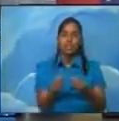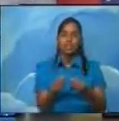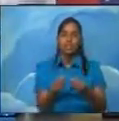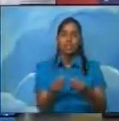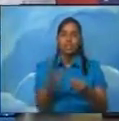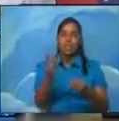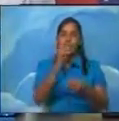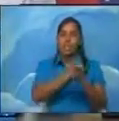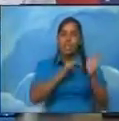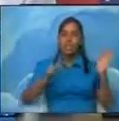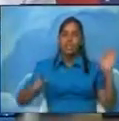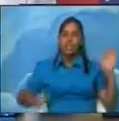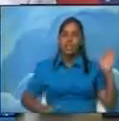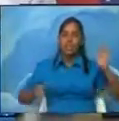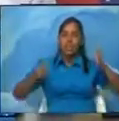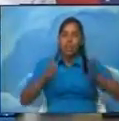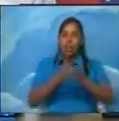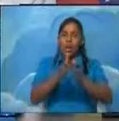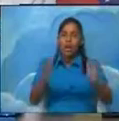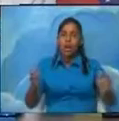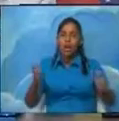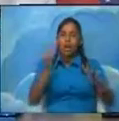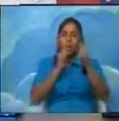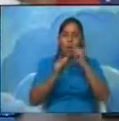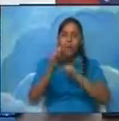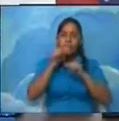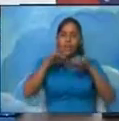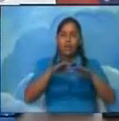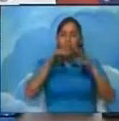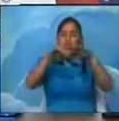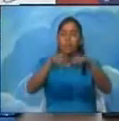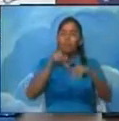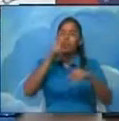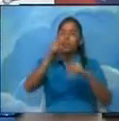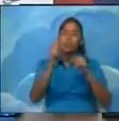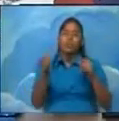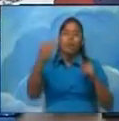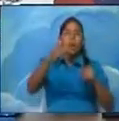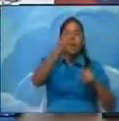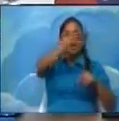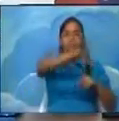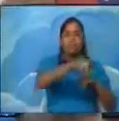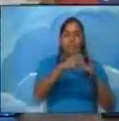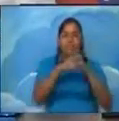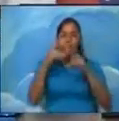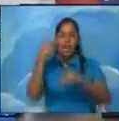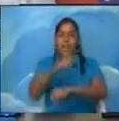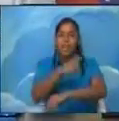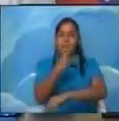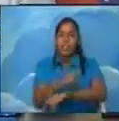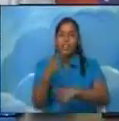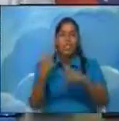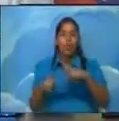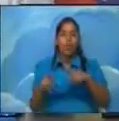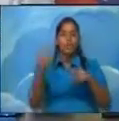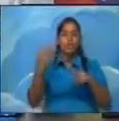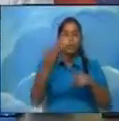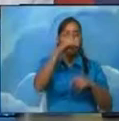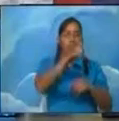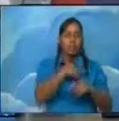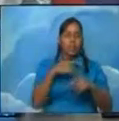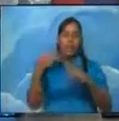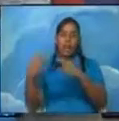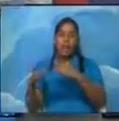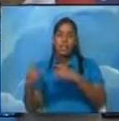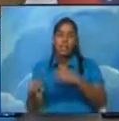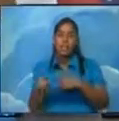El Señor abrió las aguas del mar. Una montaña a la derecha y otra montaña a la